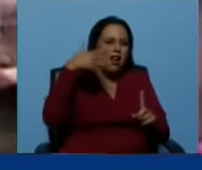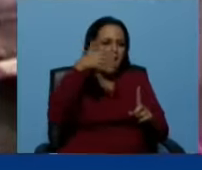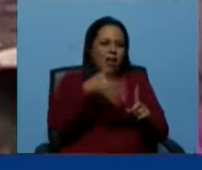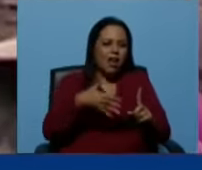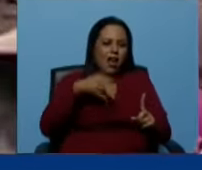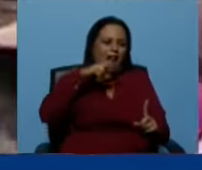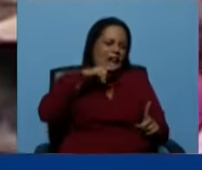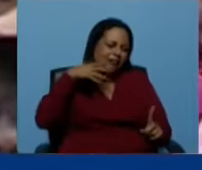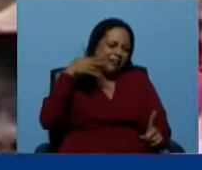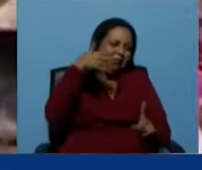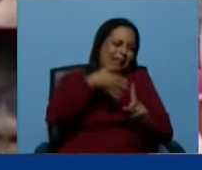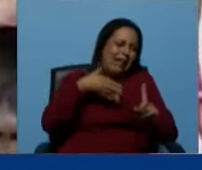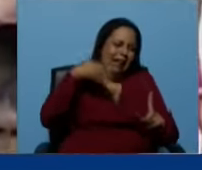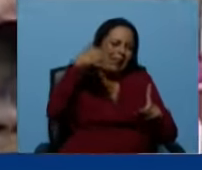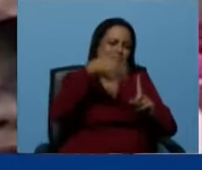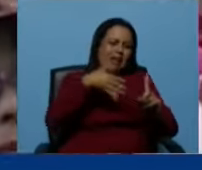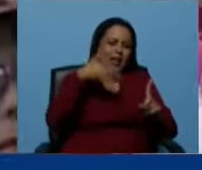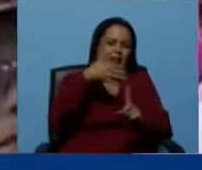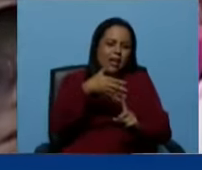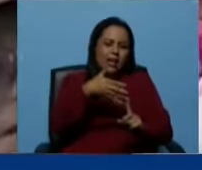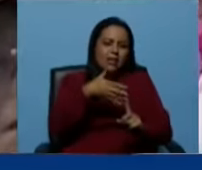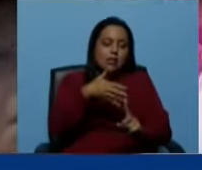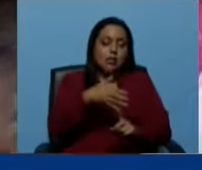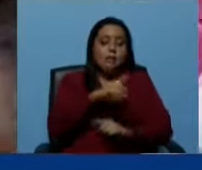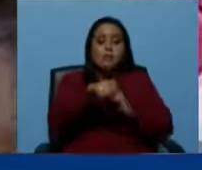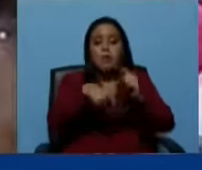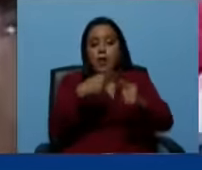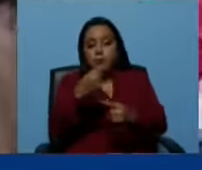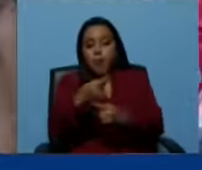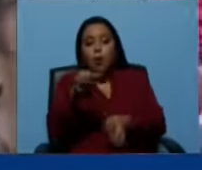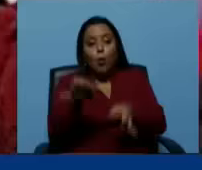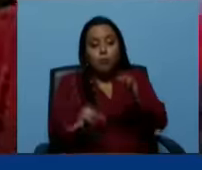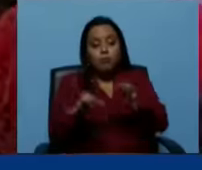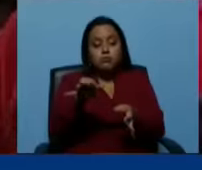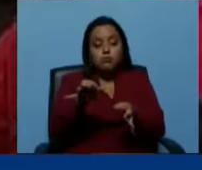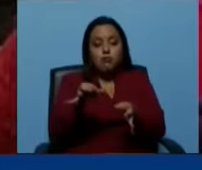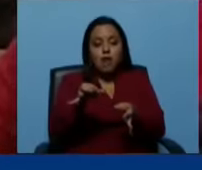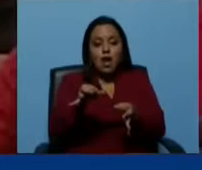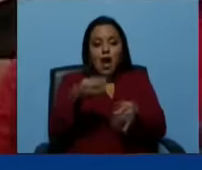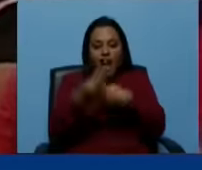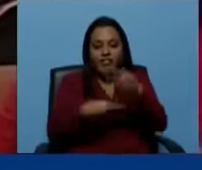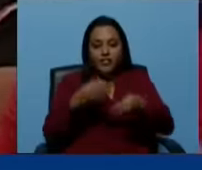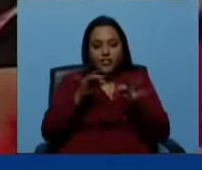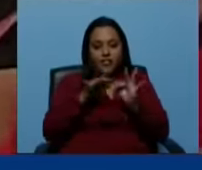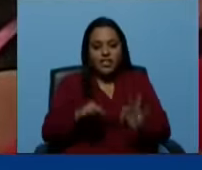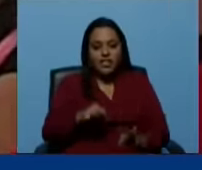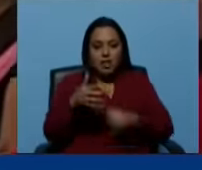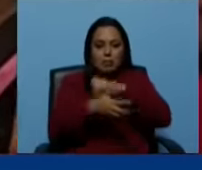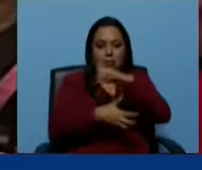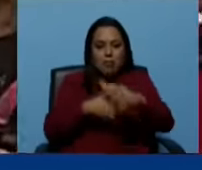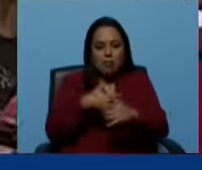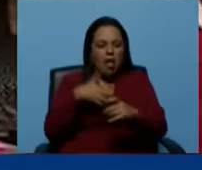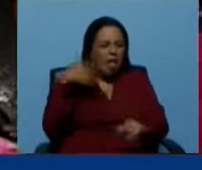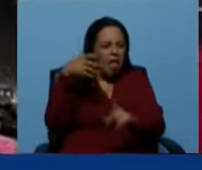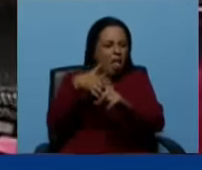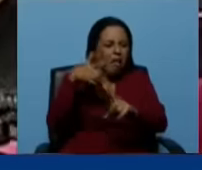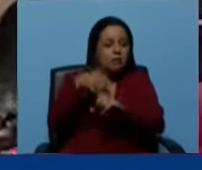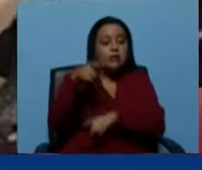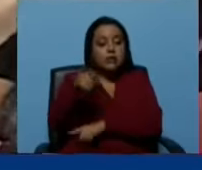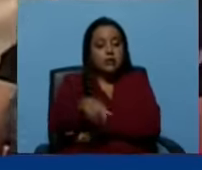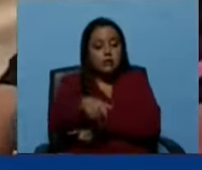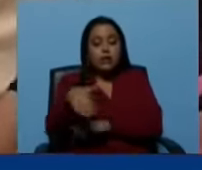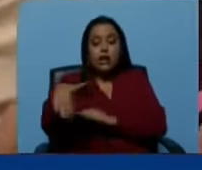Agredir, amenazar, para después justificar la violencia física. Ese es el camino del fascismo.